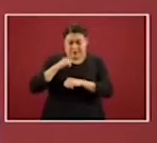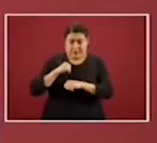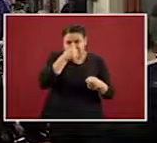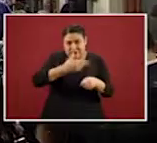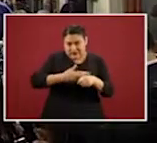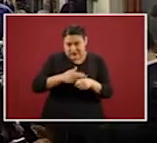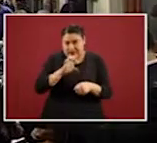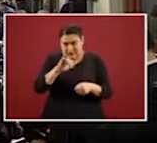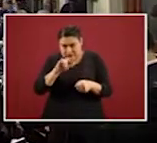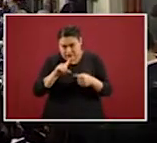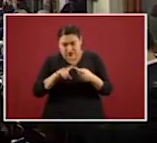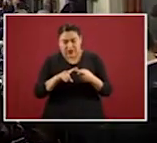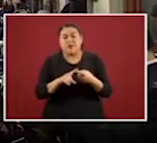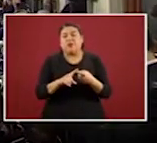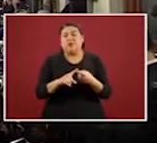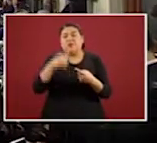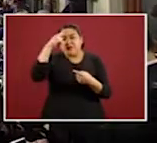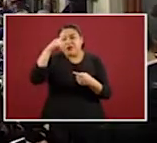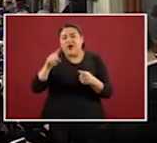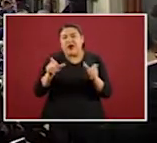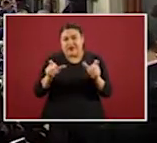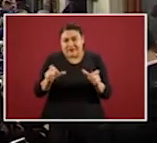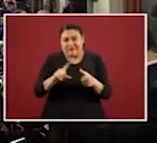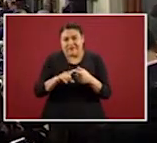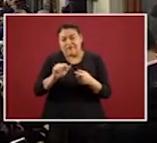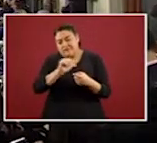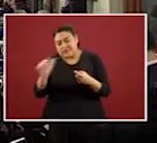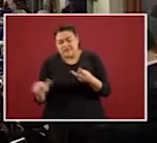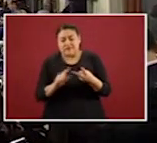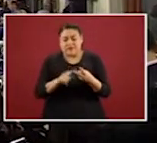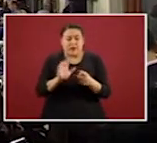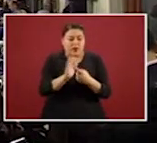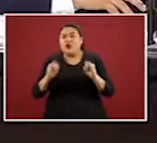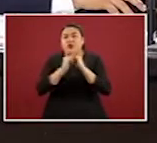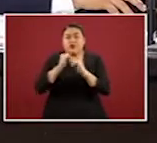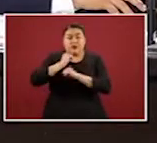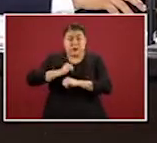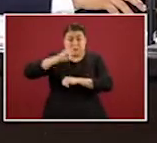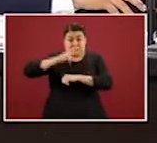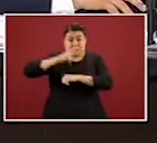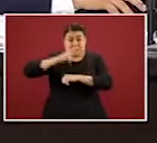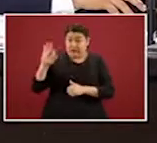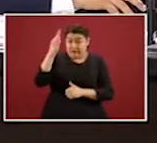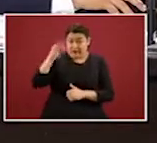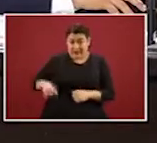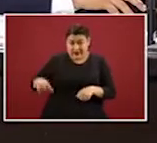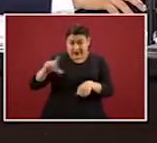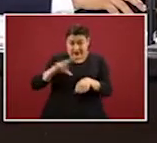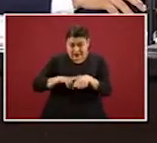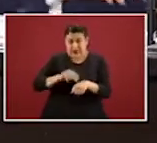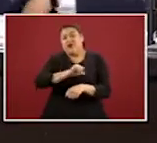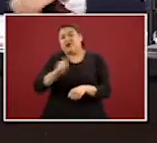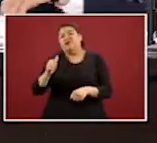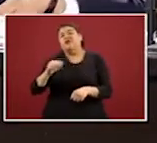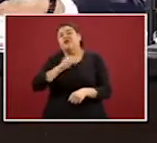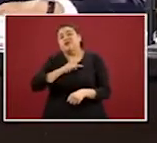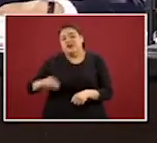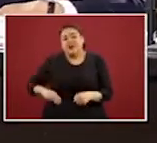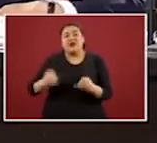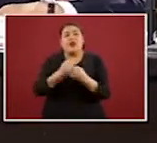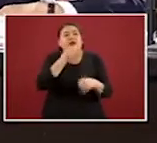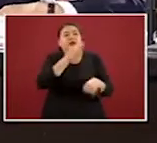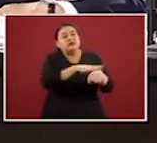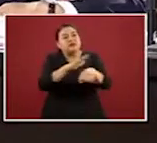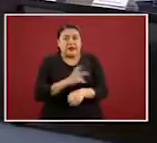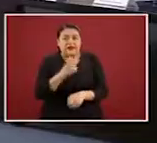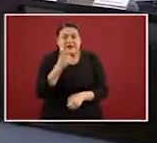la paz y la tranquilidad del país que son objetivos primordiales del gobierno de la república en este encuentro el gobernador mena respaldo los acuerdos aprobados